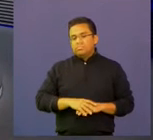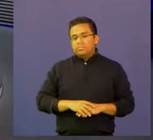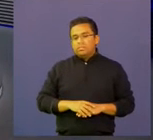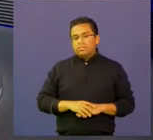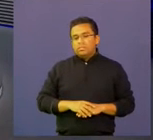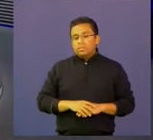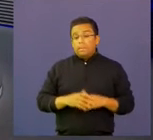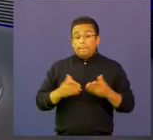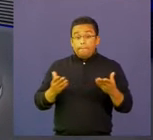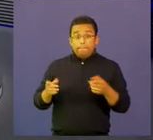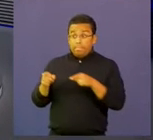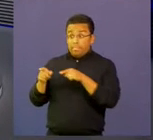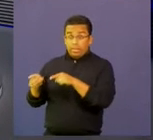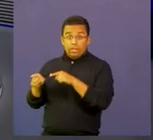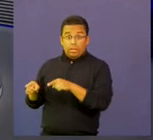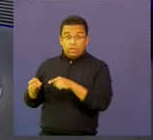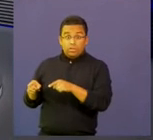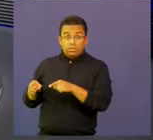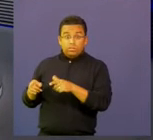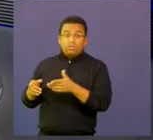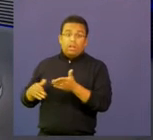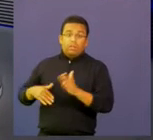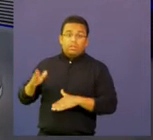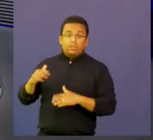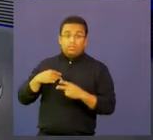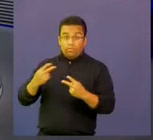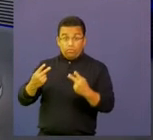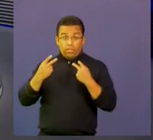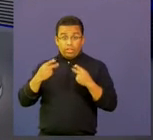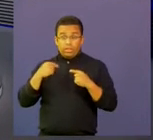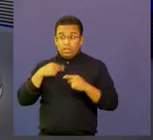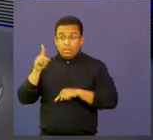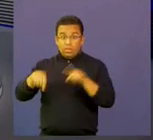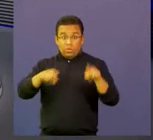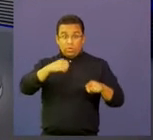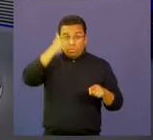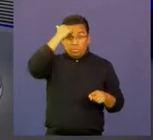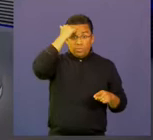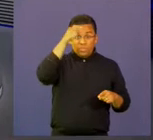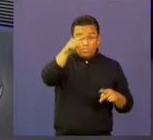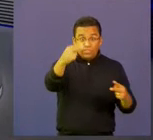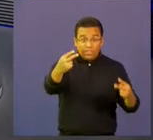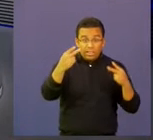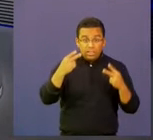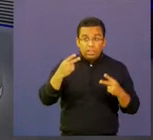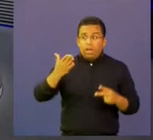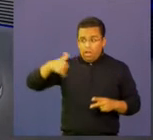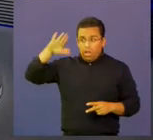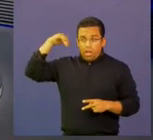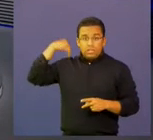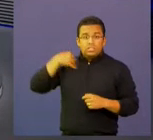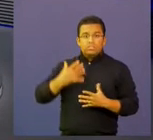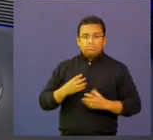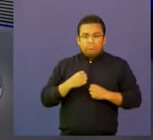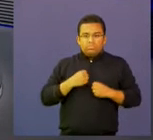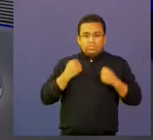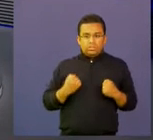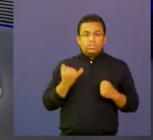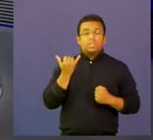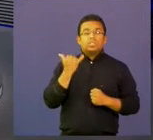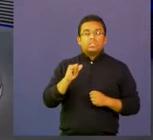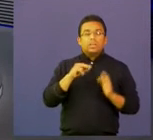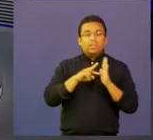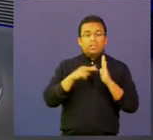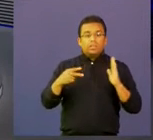ellos mismos están en una zona diferente. Muchos de los que nos están viendo acá, los maestros, son personas que ya han apropiado las TIC. Uh-huh. Es más, están viendo